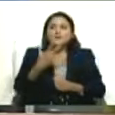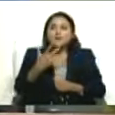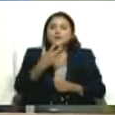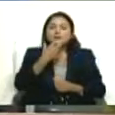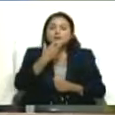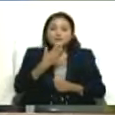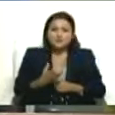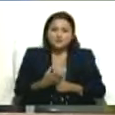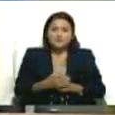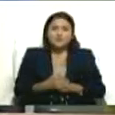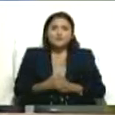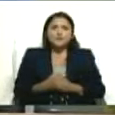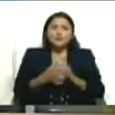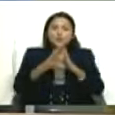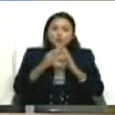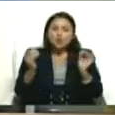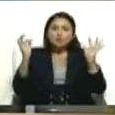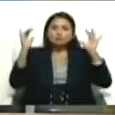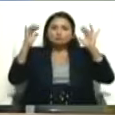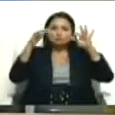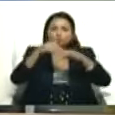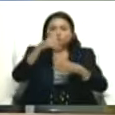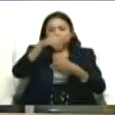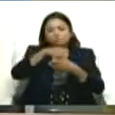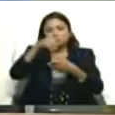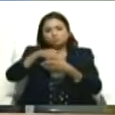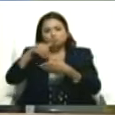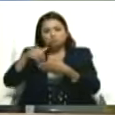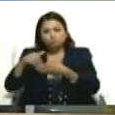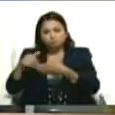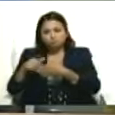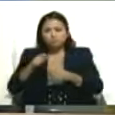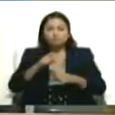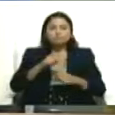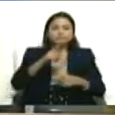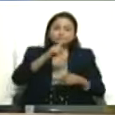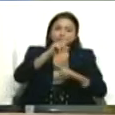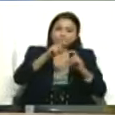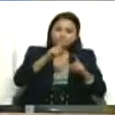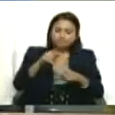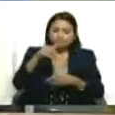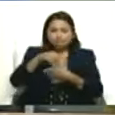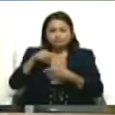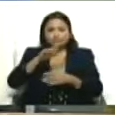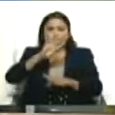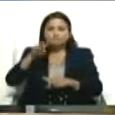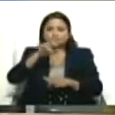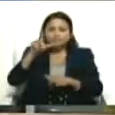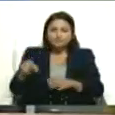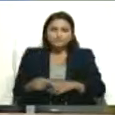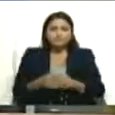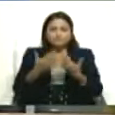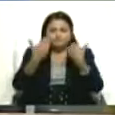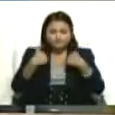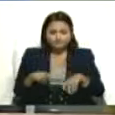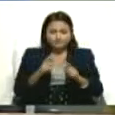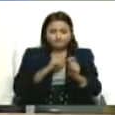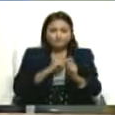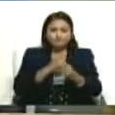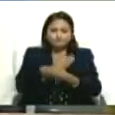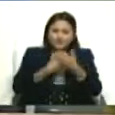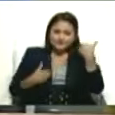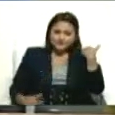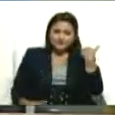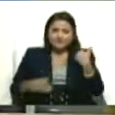diciembre, todos a votar unidos en el consultivo por el Esequibo. Elvis Amoroso,